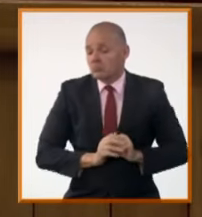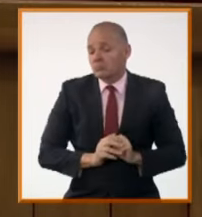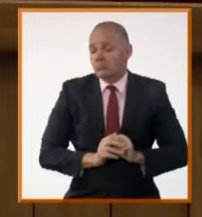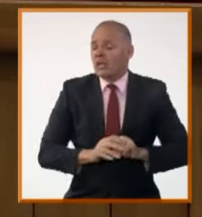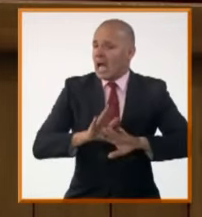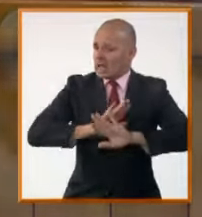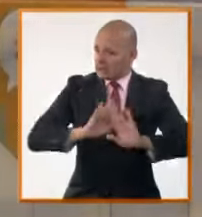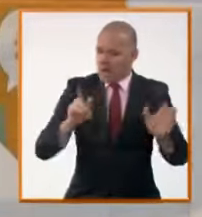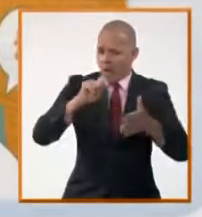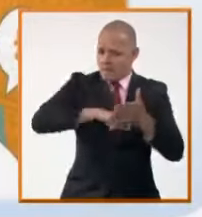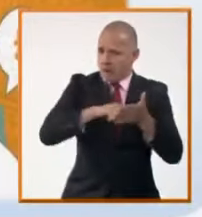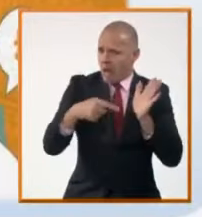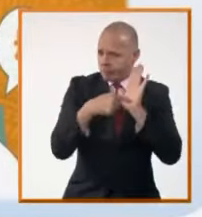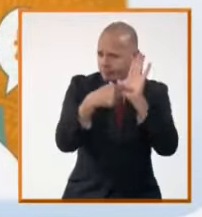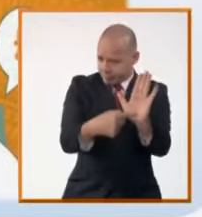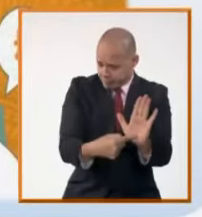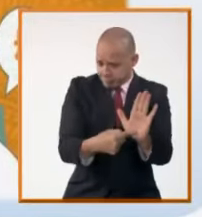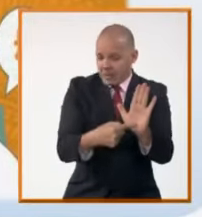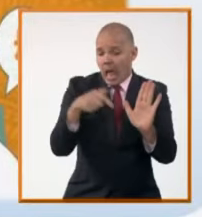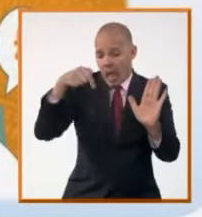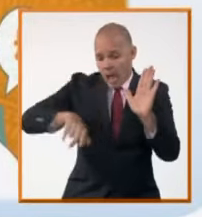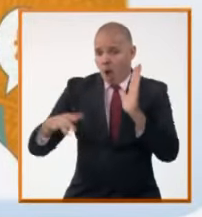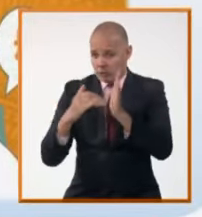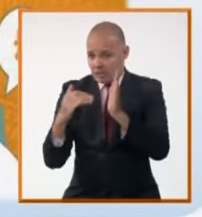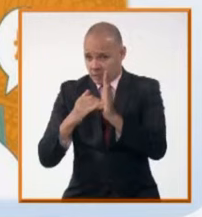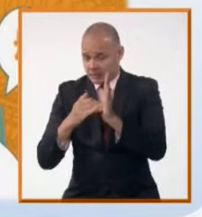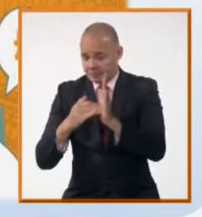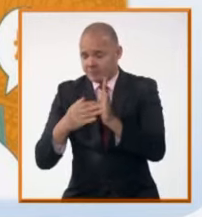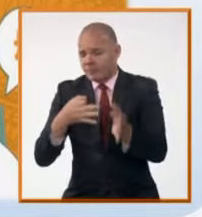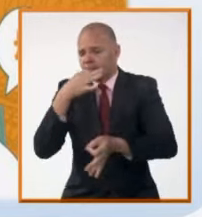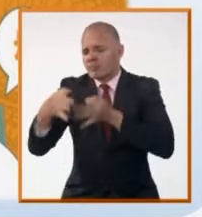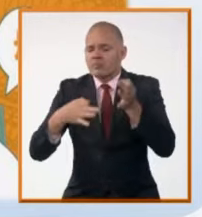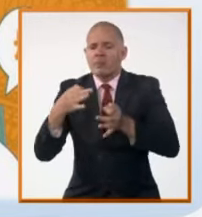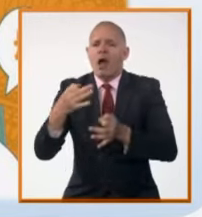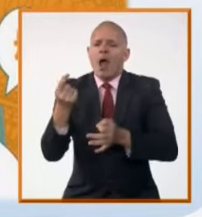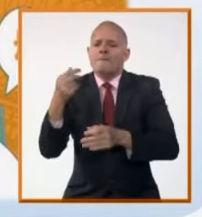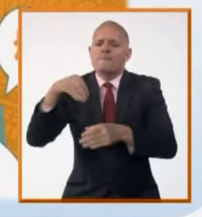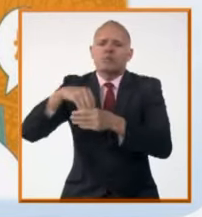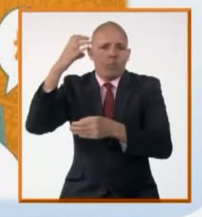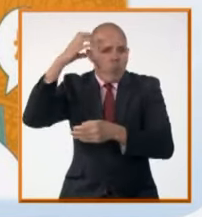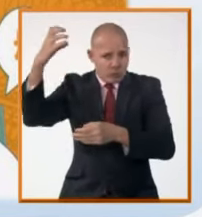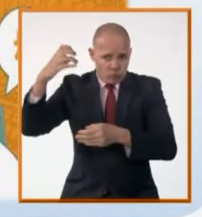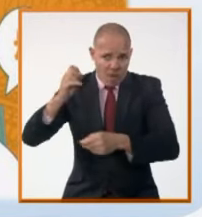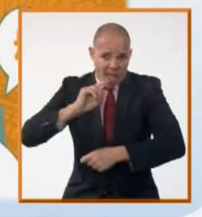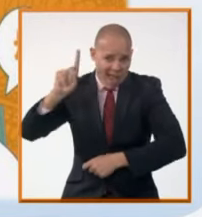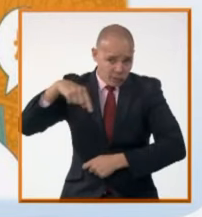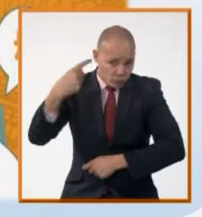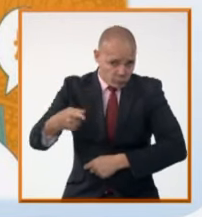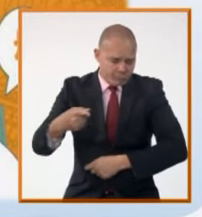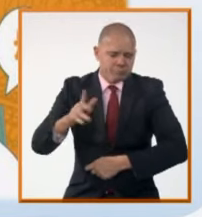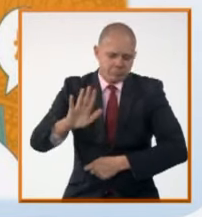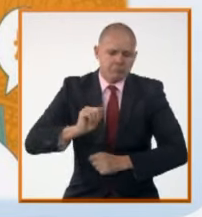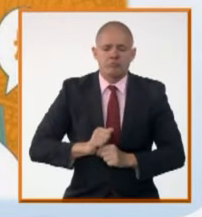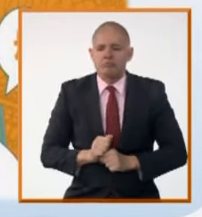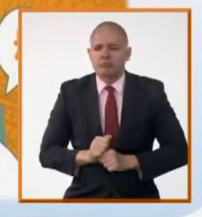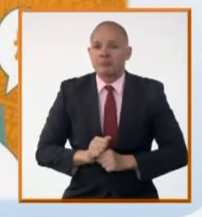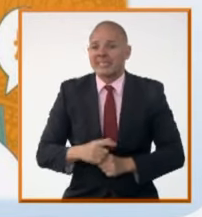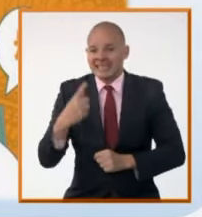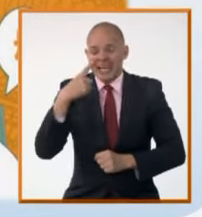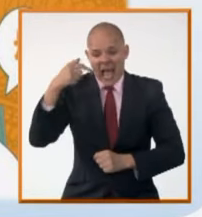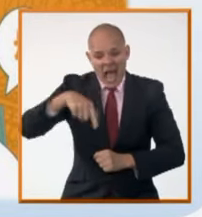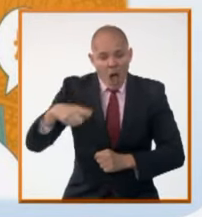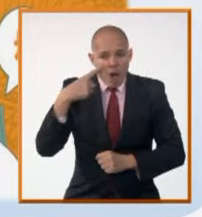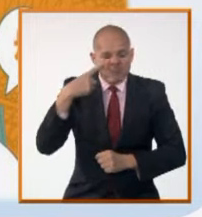presupuesto, pero no se proyectan en correspondencia con las capacidades, las potencialidades y